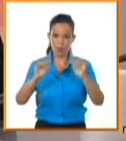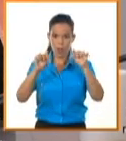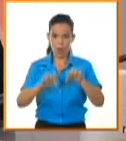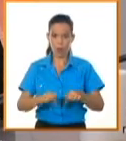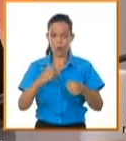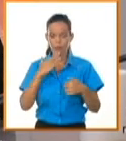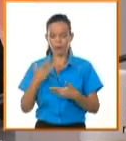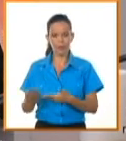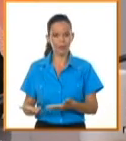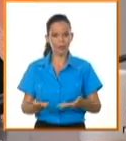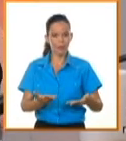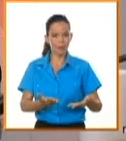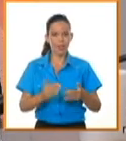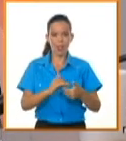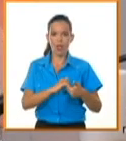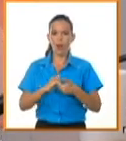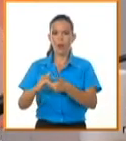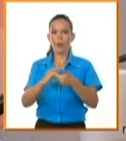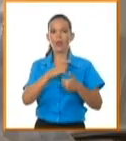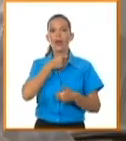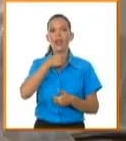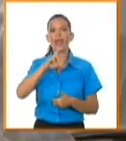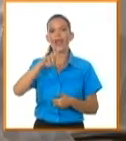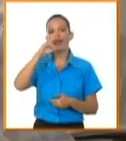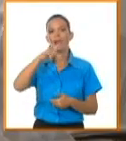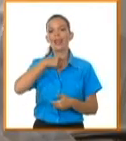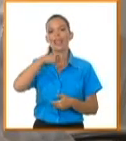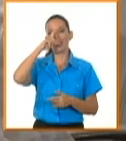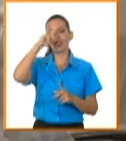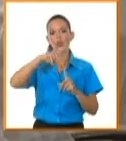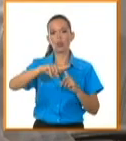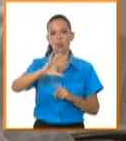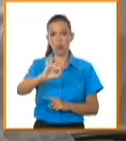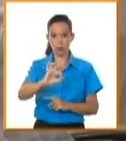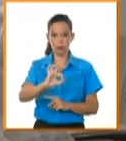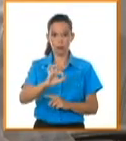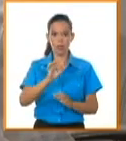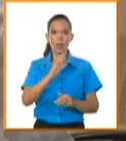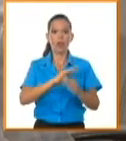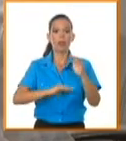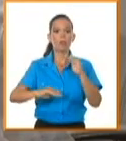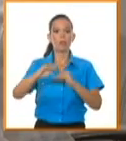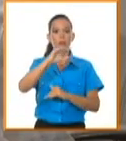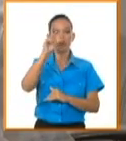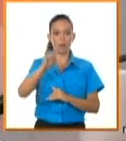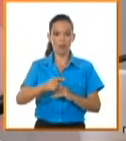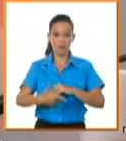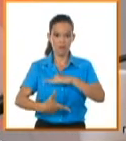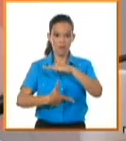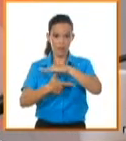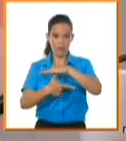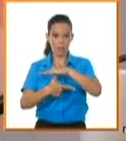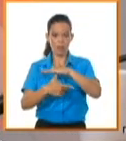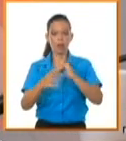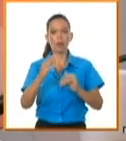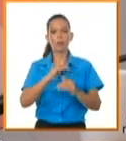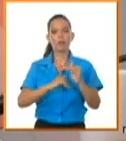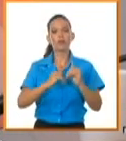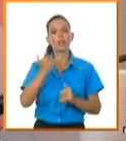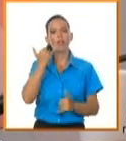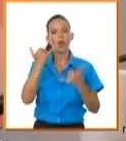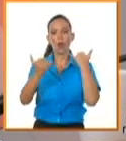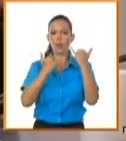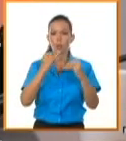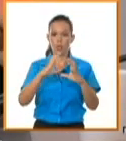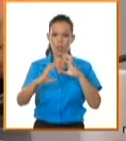me estén acompañando el compañero Ernesto Rodríguez Hernández viceministro del Ministerio de comunicaciones el compañero Julio Antonio